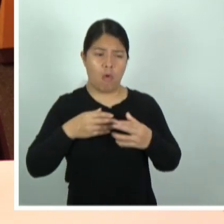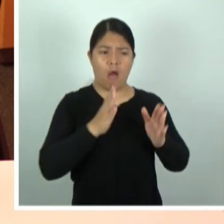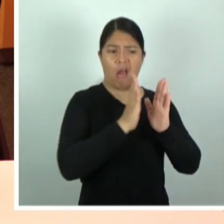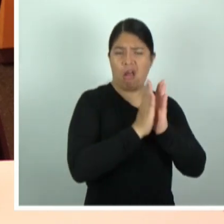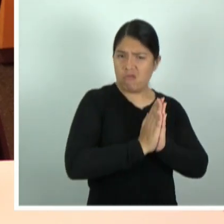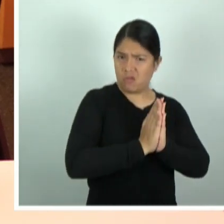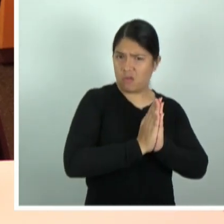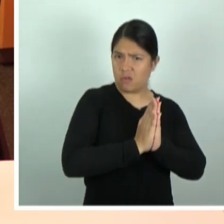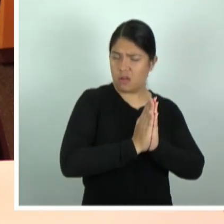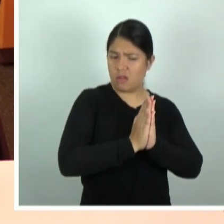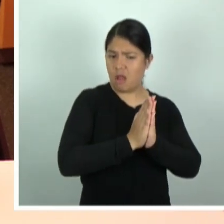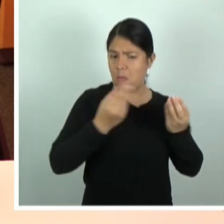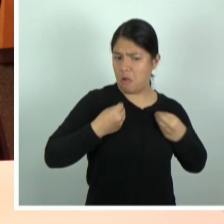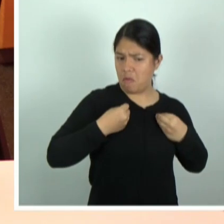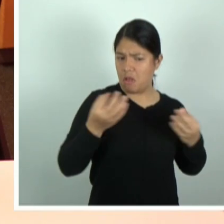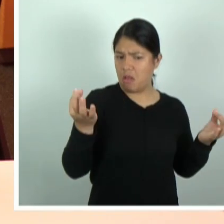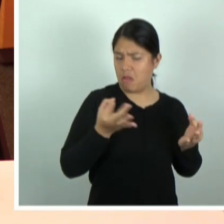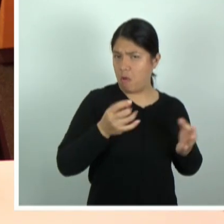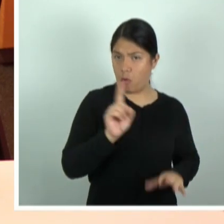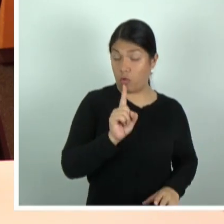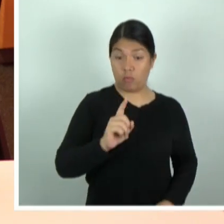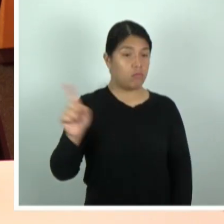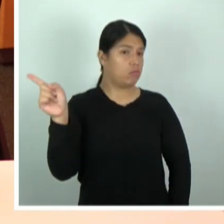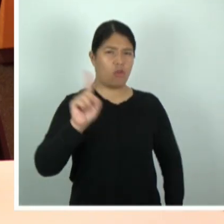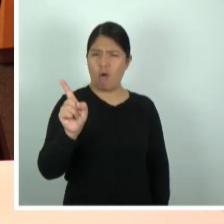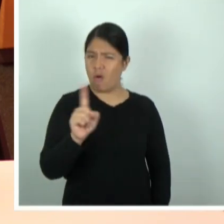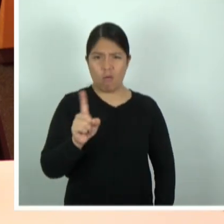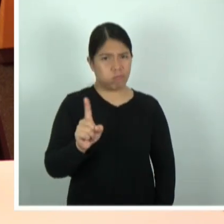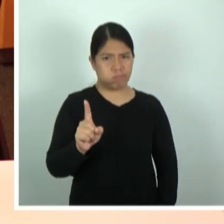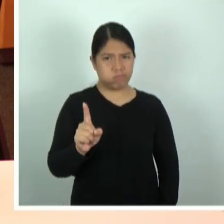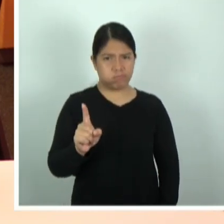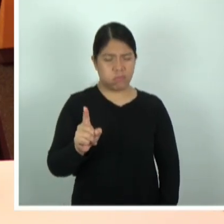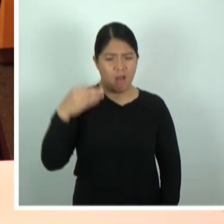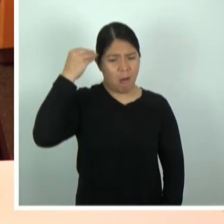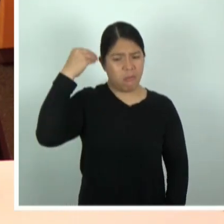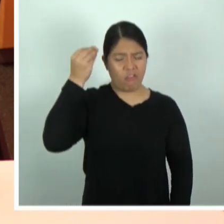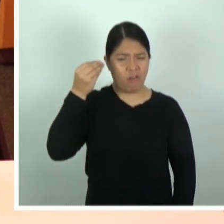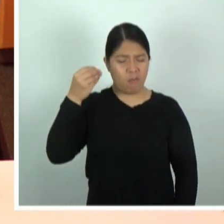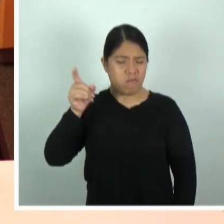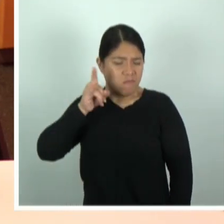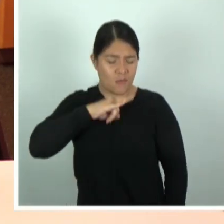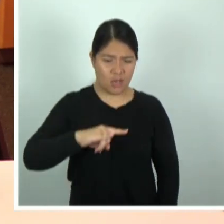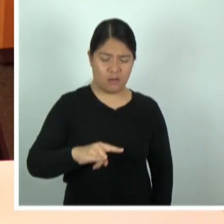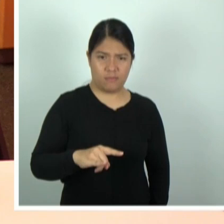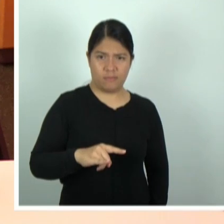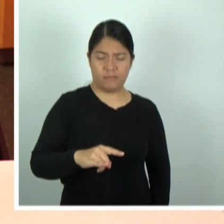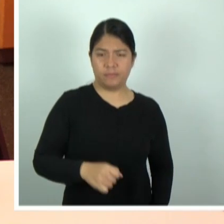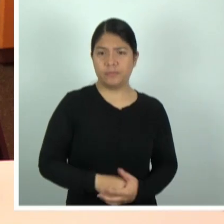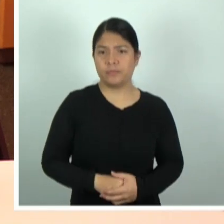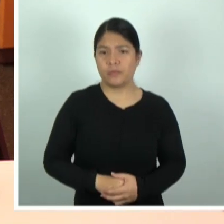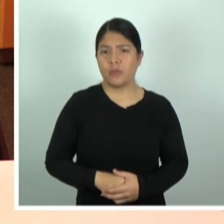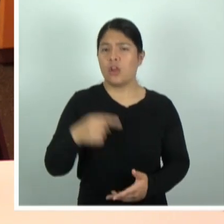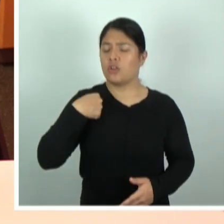santidad. Y no hay cosa más lejos de ese pensamiento y más erróneo de lo que te puedes imaginar.